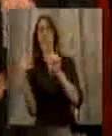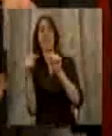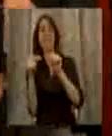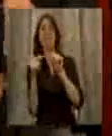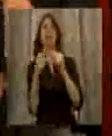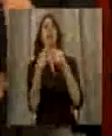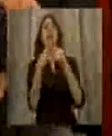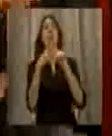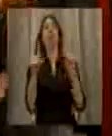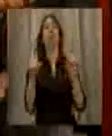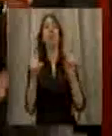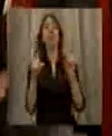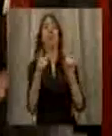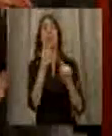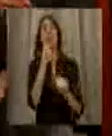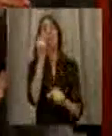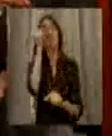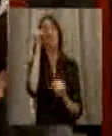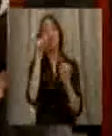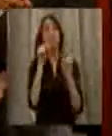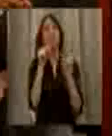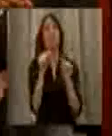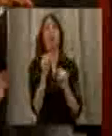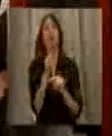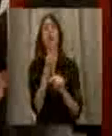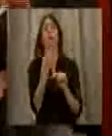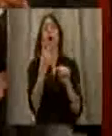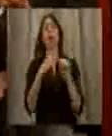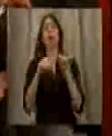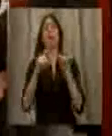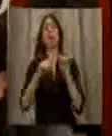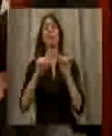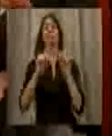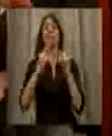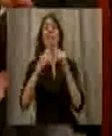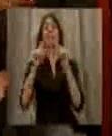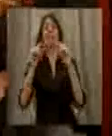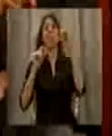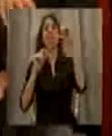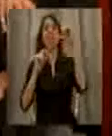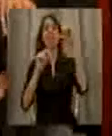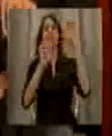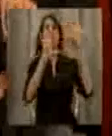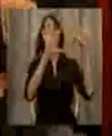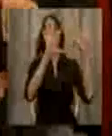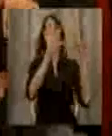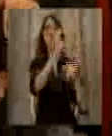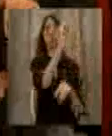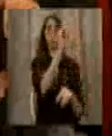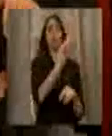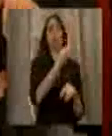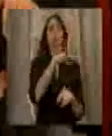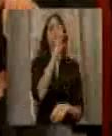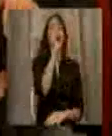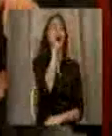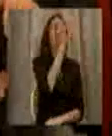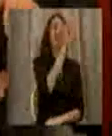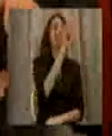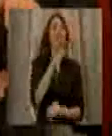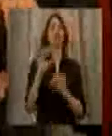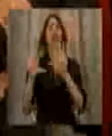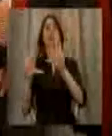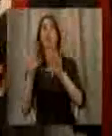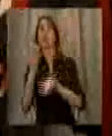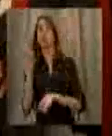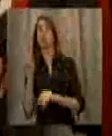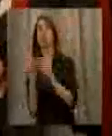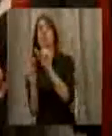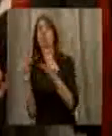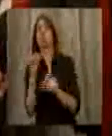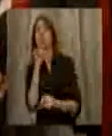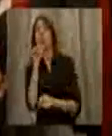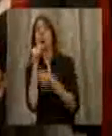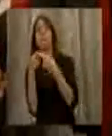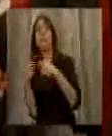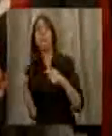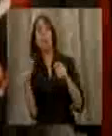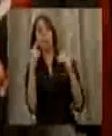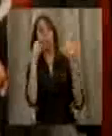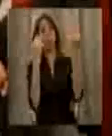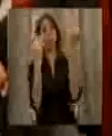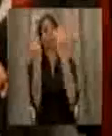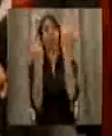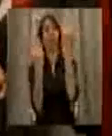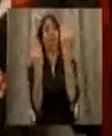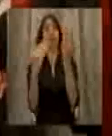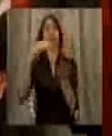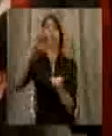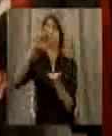la diferencia, cuántas veces de diferencia tiene el ingreso del 10% más rico con el 10% más pobre. Y de nuevo, fíjense ustedes,